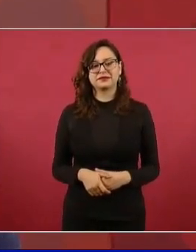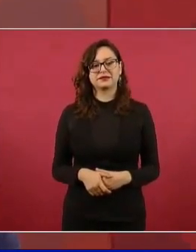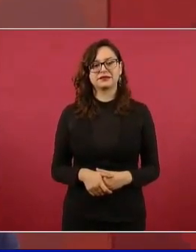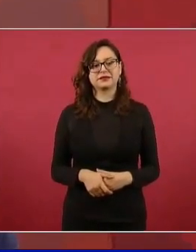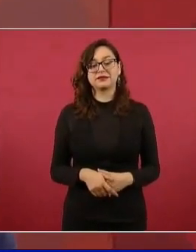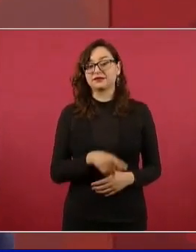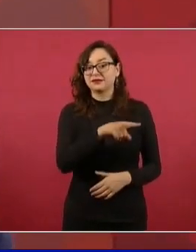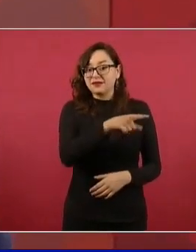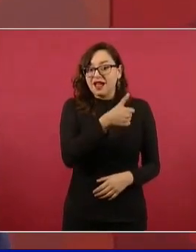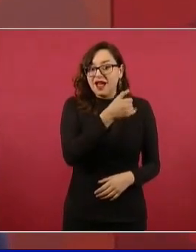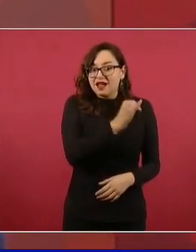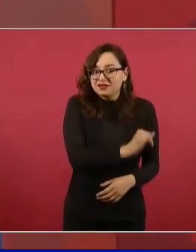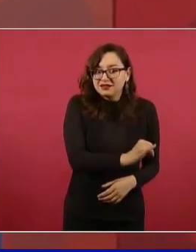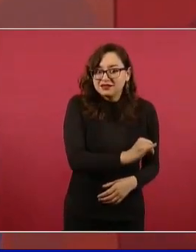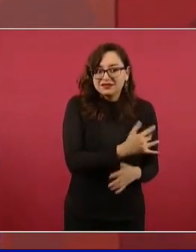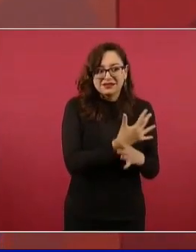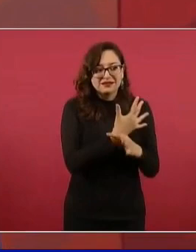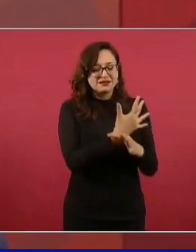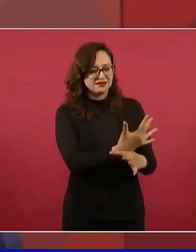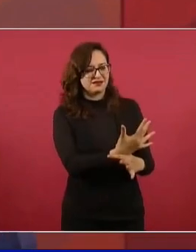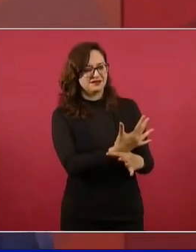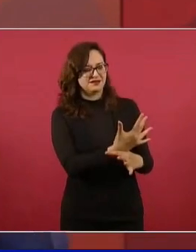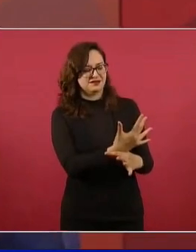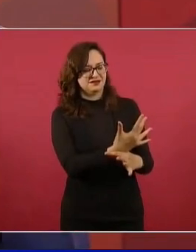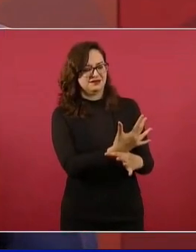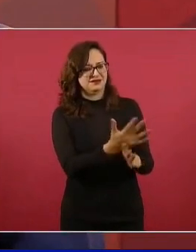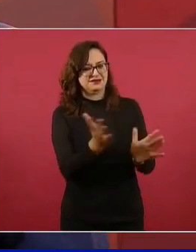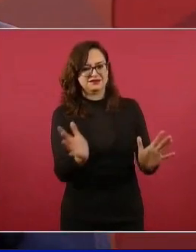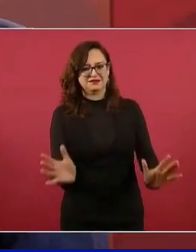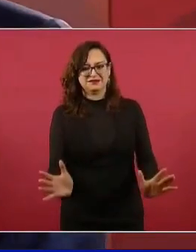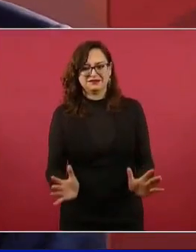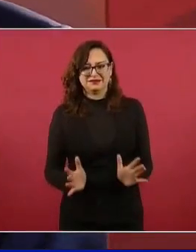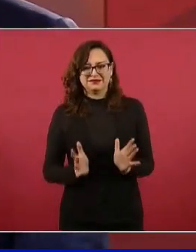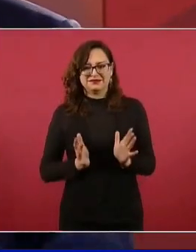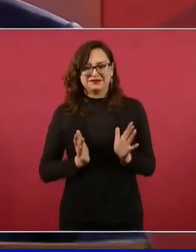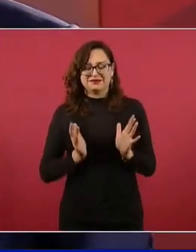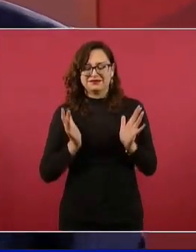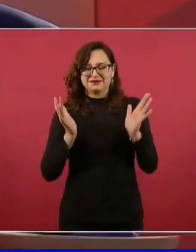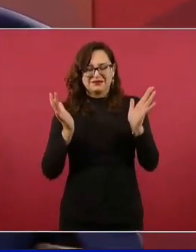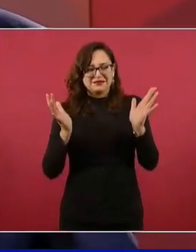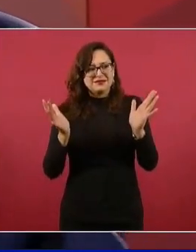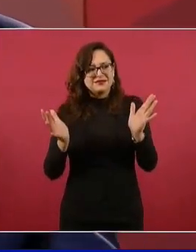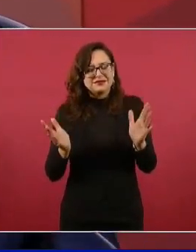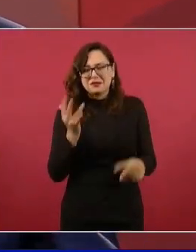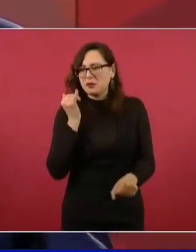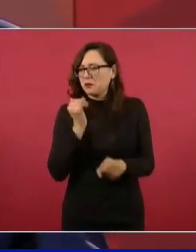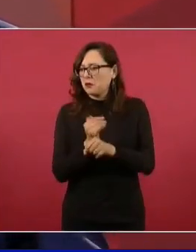Con esa concepción, aunque parezca